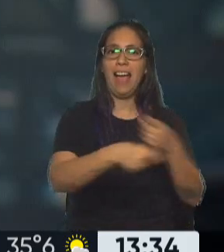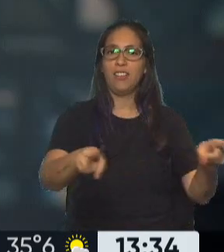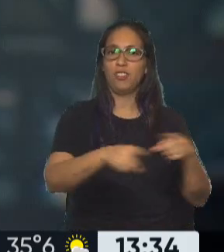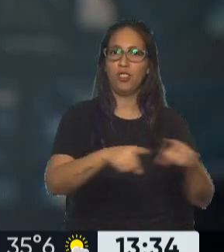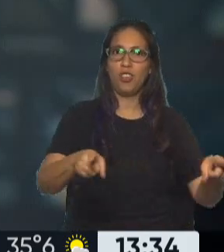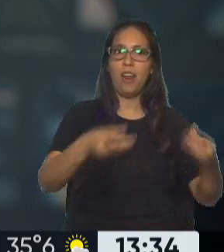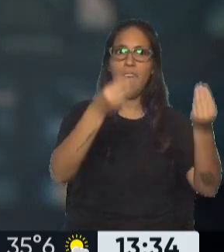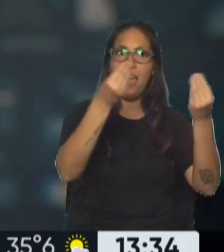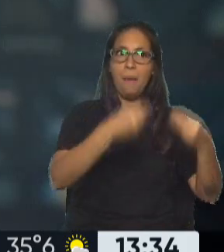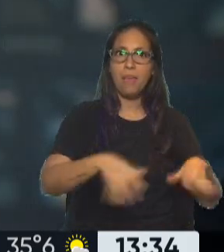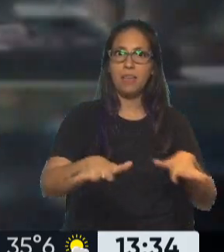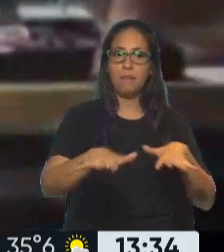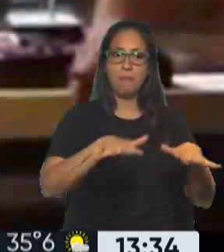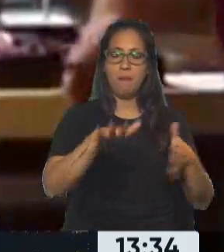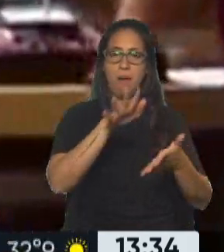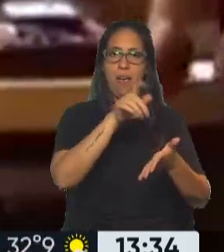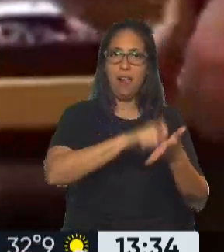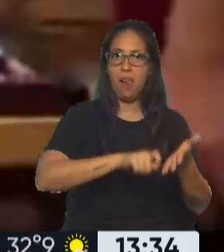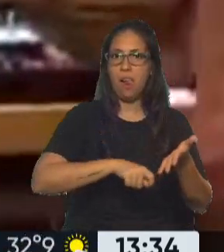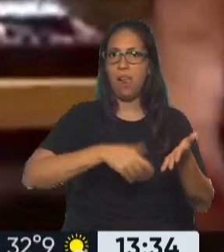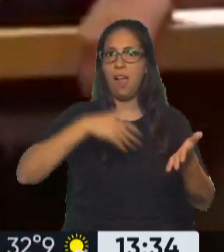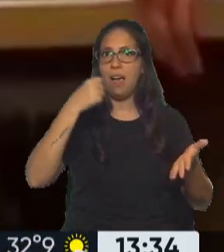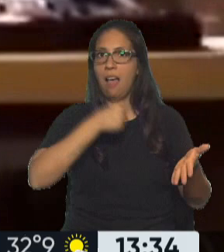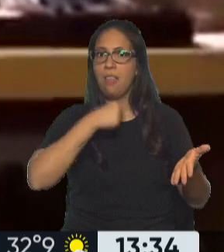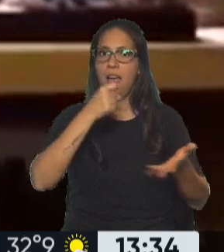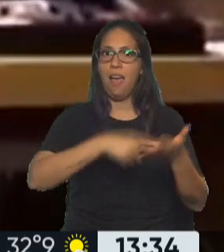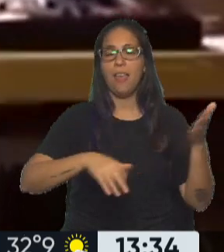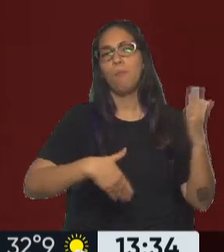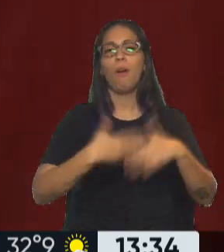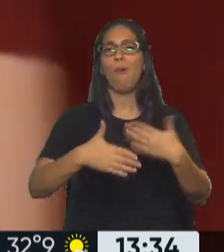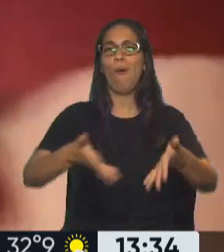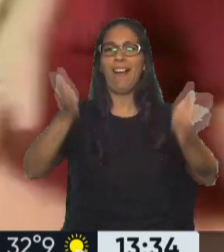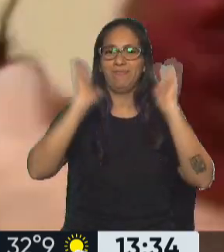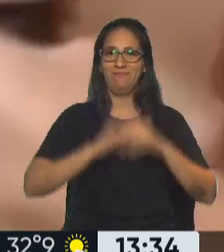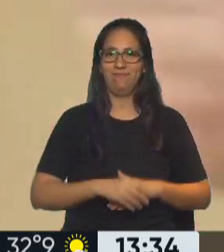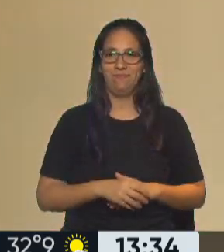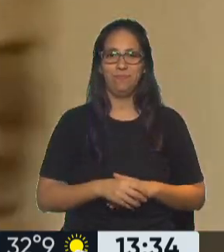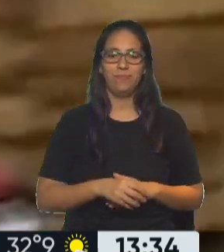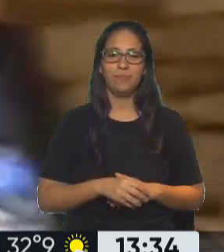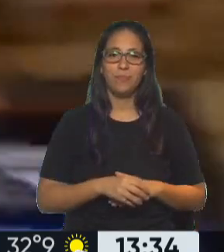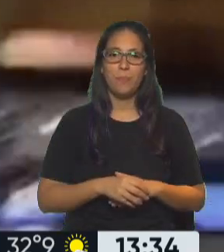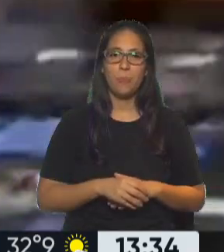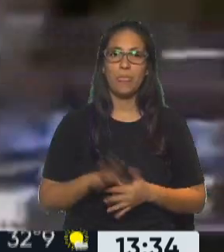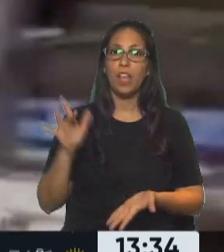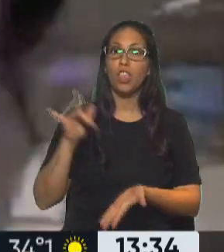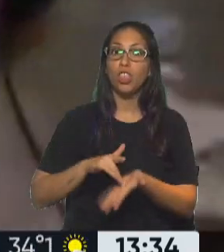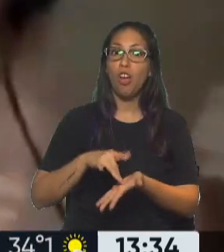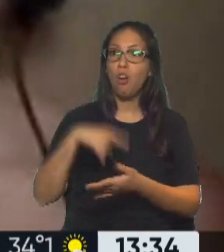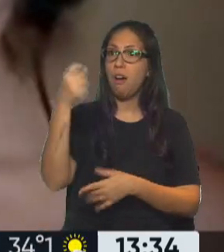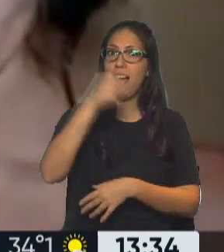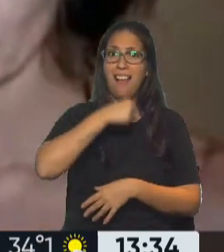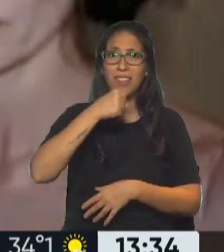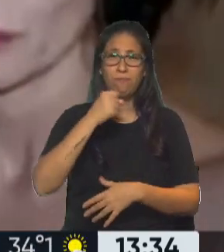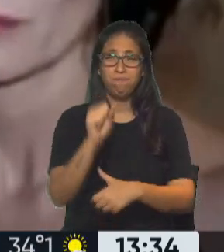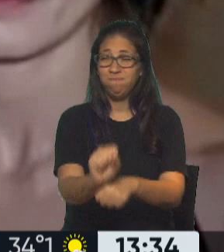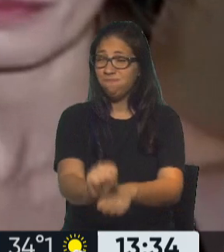pie y después golpearon la puerta para salir a jugar. Me tocó acompañar a las voces más destacadas del